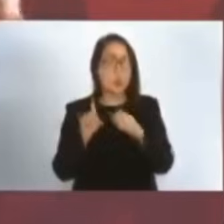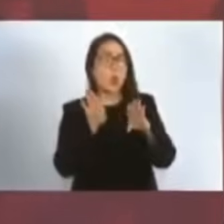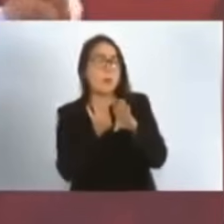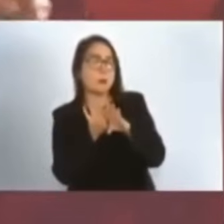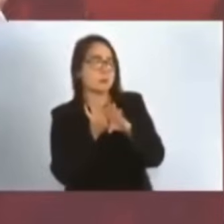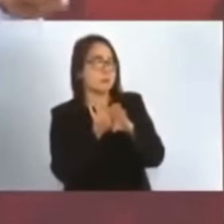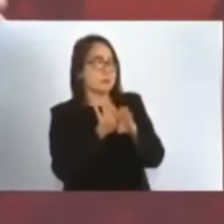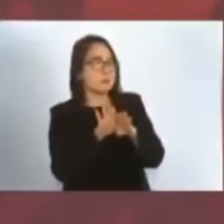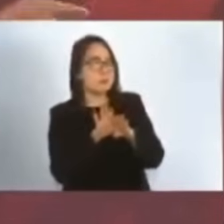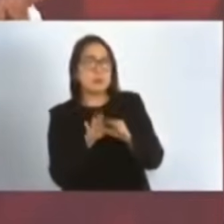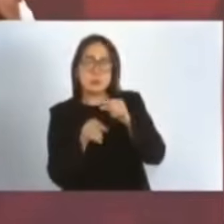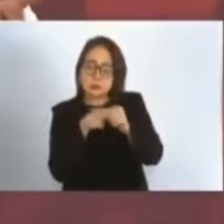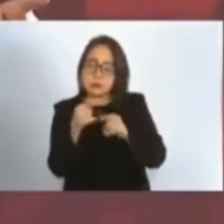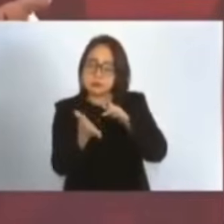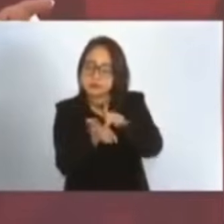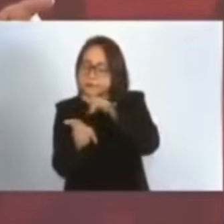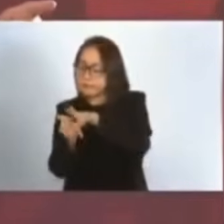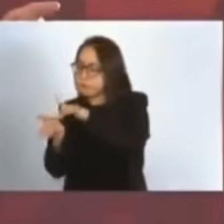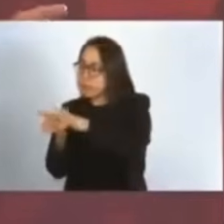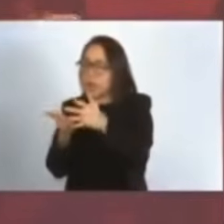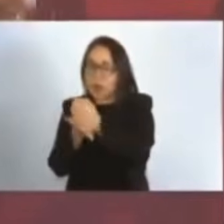durante todo el periodo neoliberal,